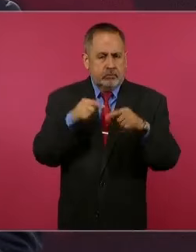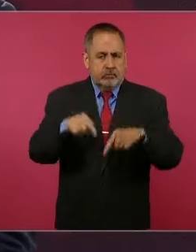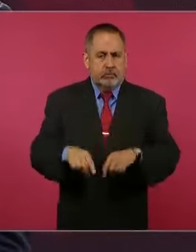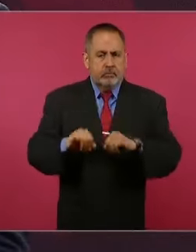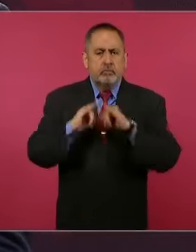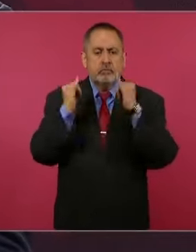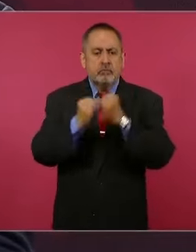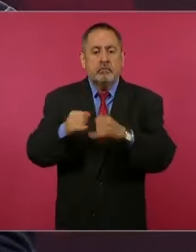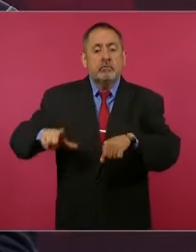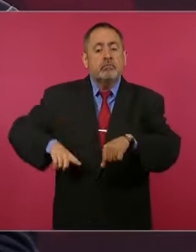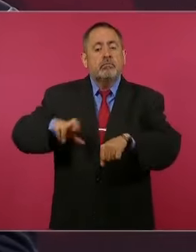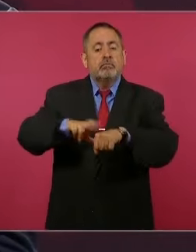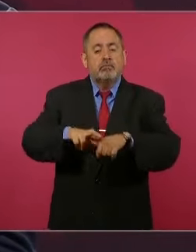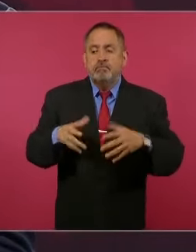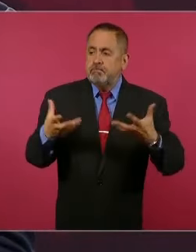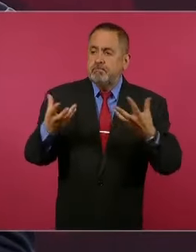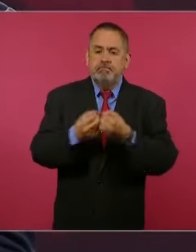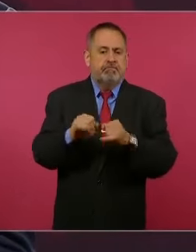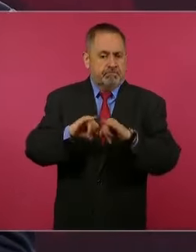gobernador